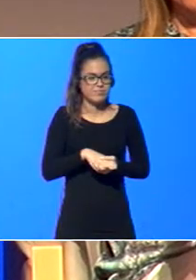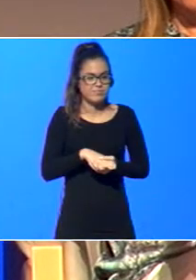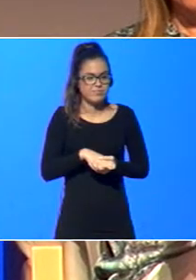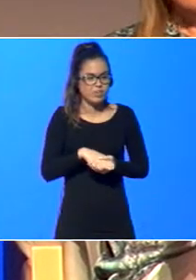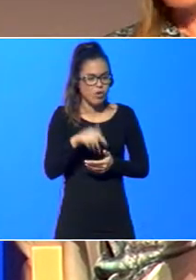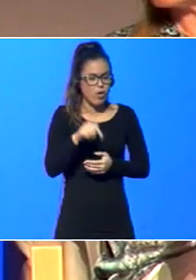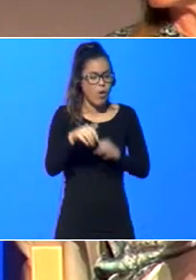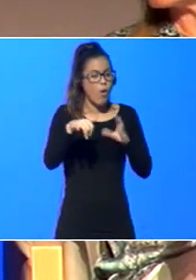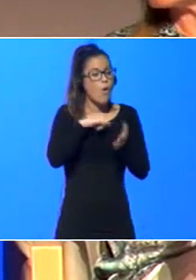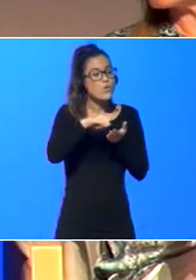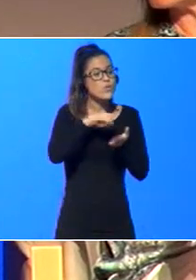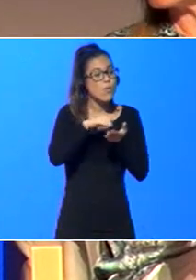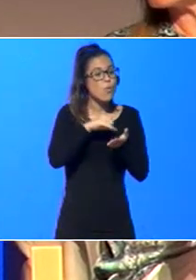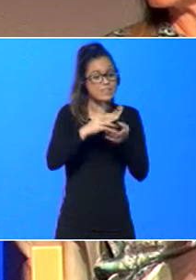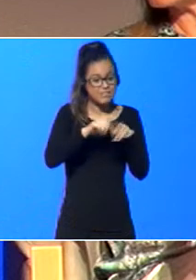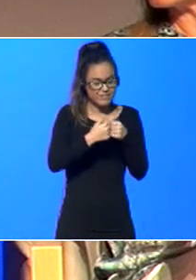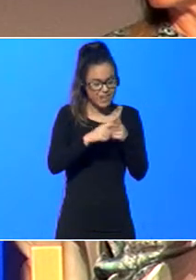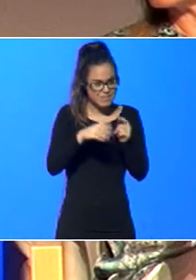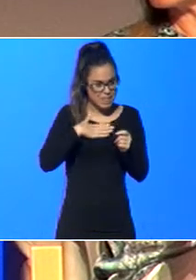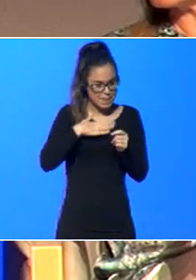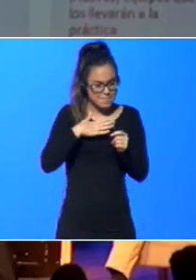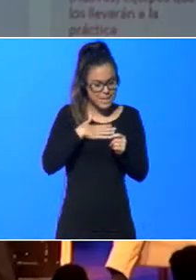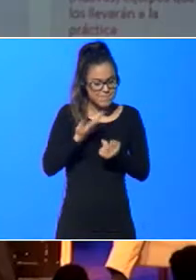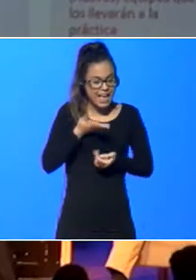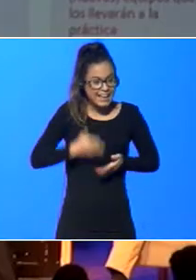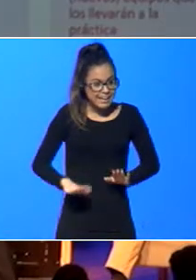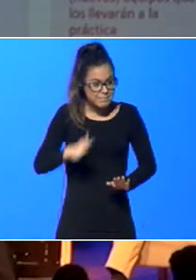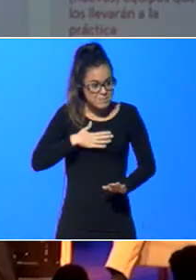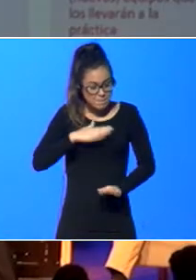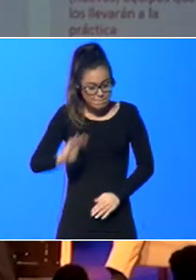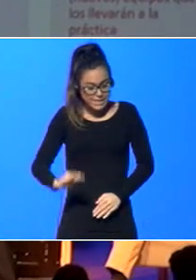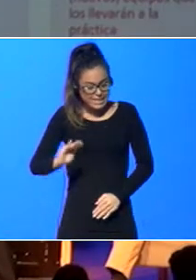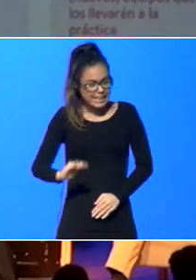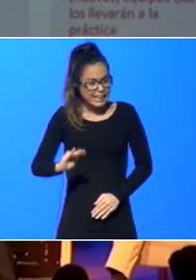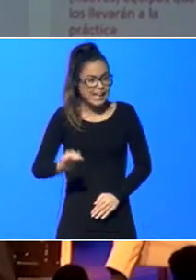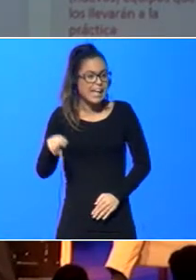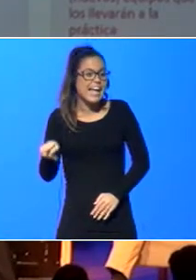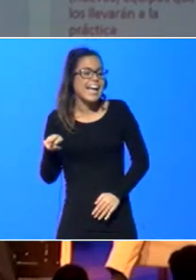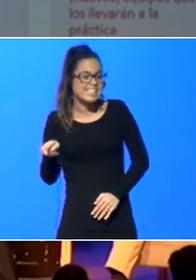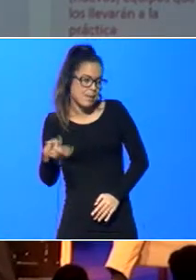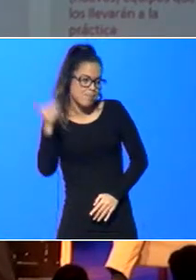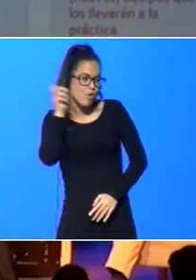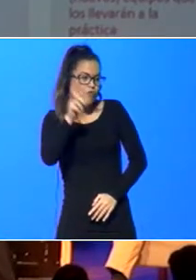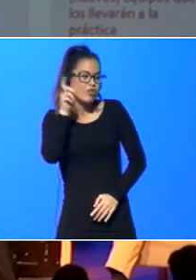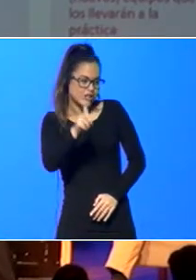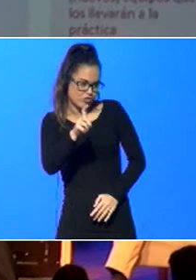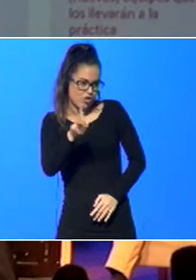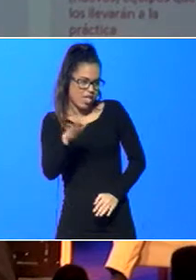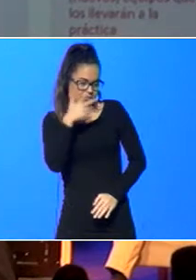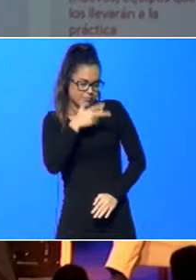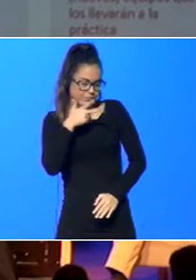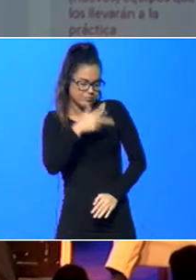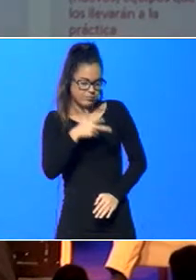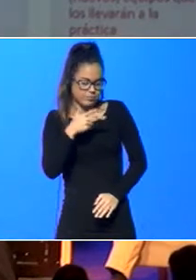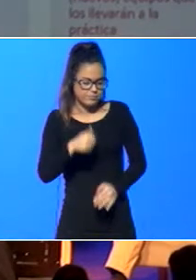tenemos en la familia, mi hija pequeña, que es maestra y da cosas de personas para responder a las